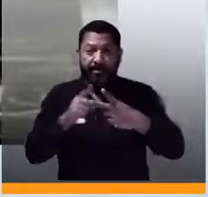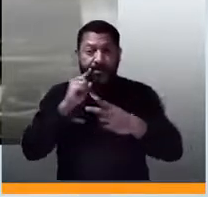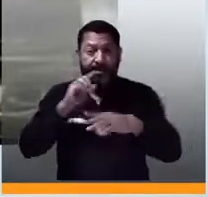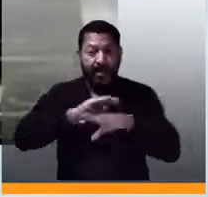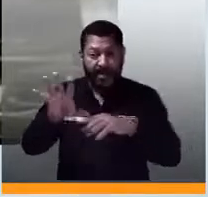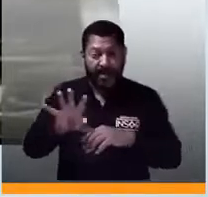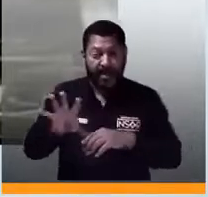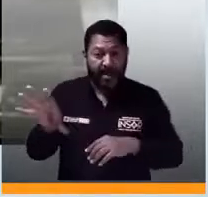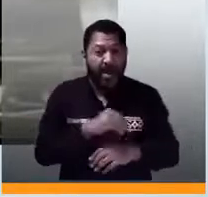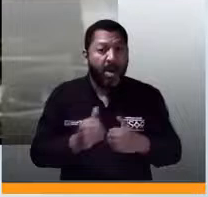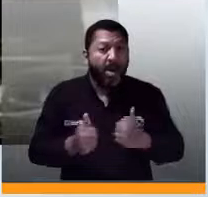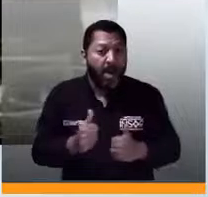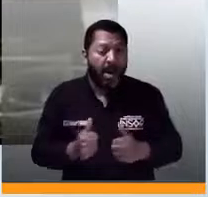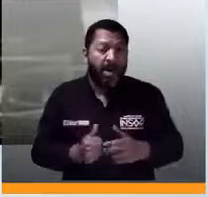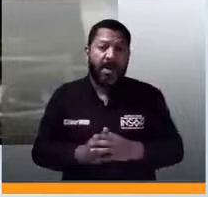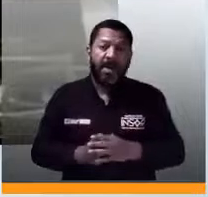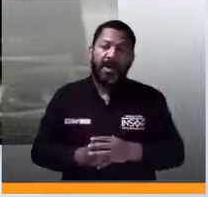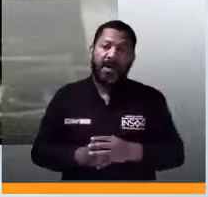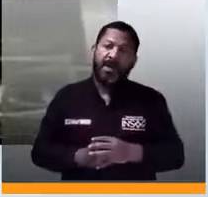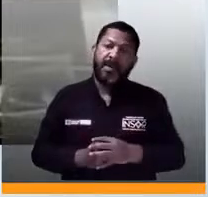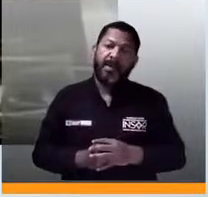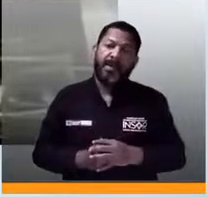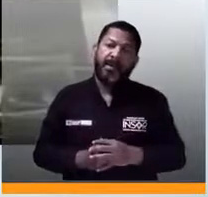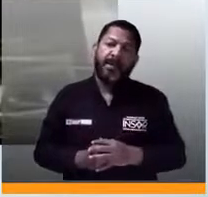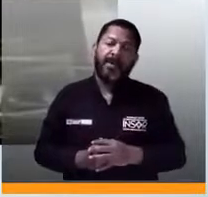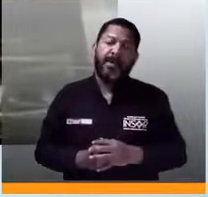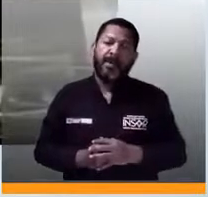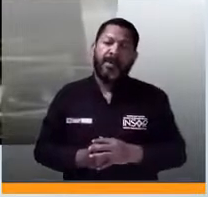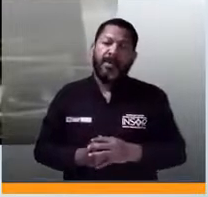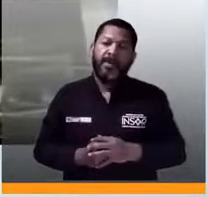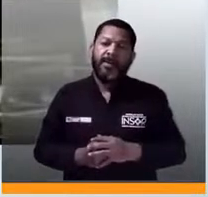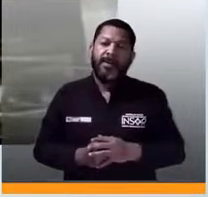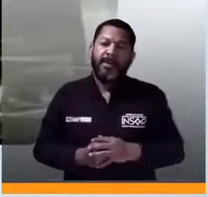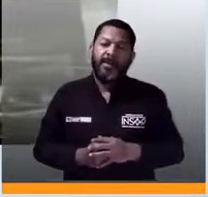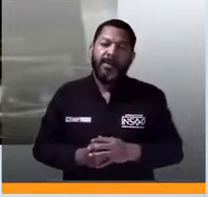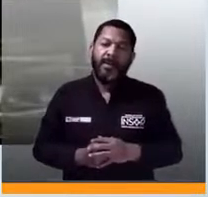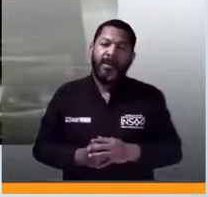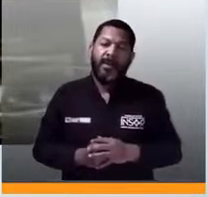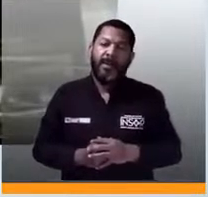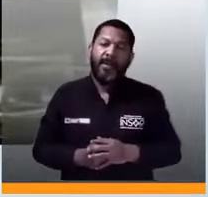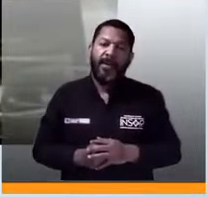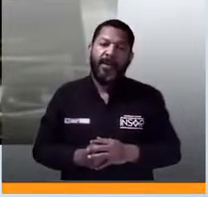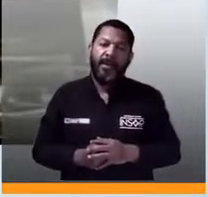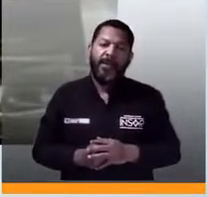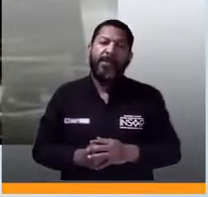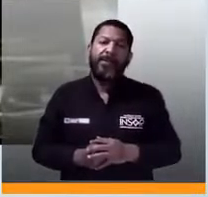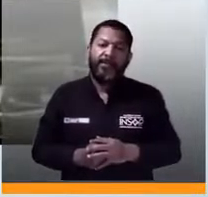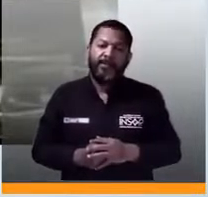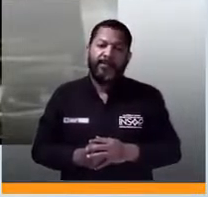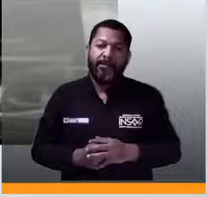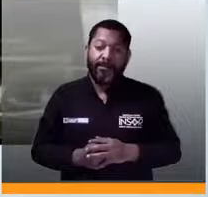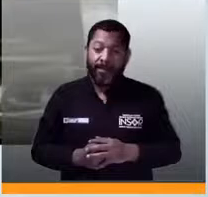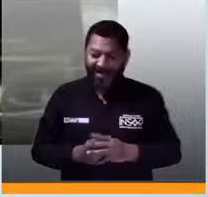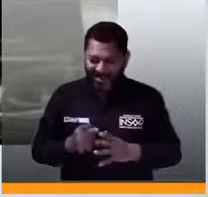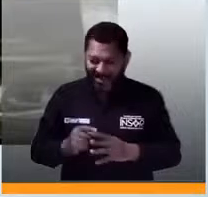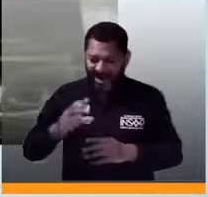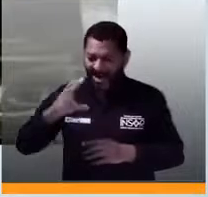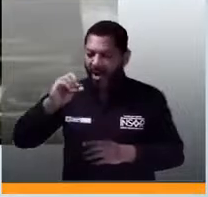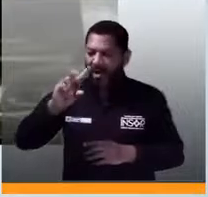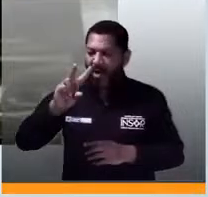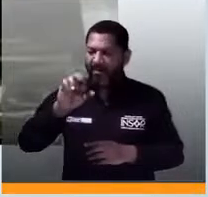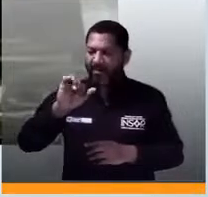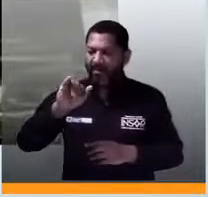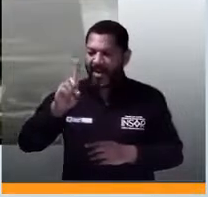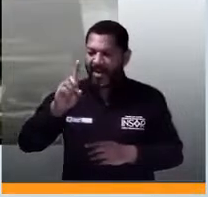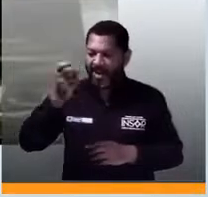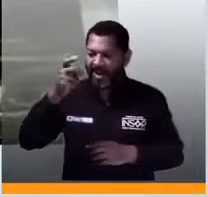sería no olvidemos unas profundas enseñanzas que nos está dejando el COVID.